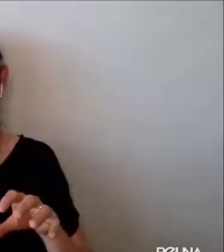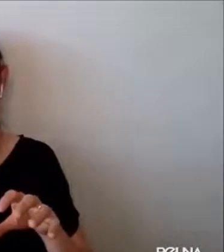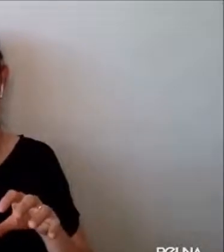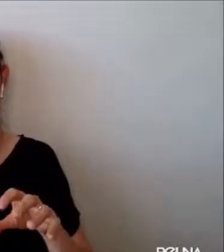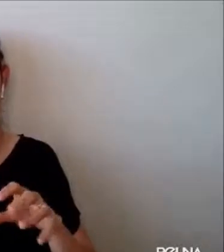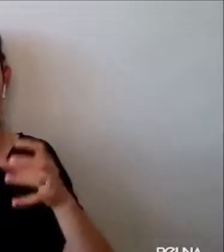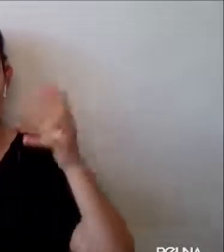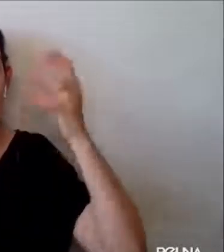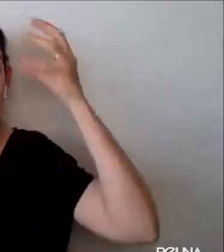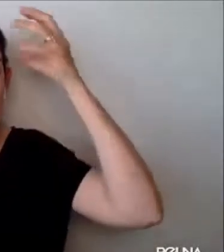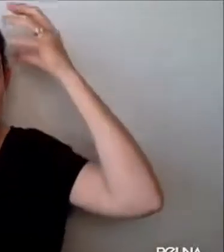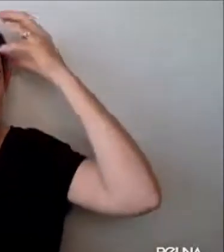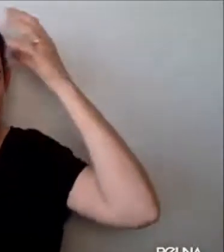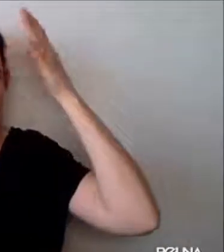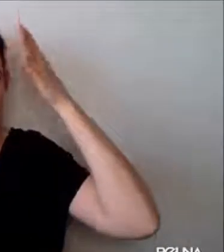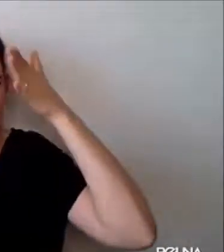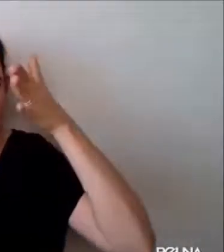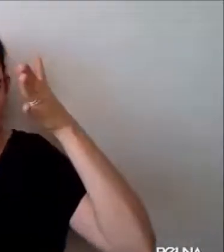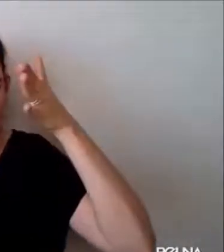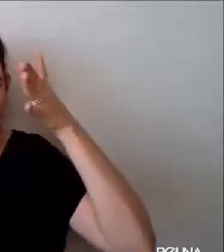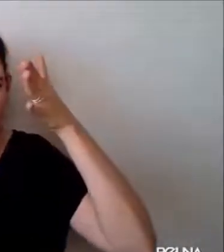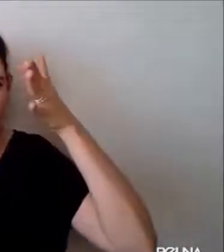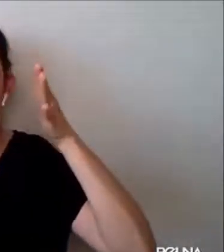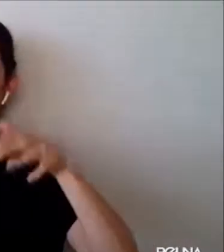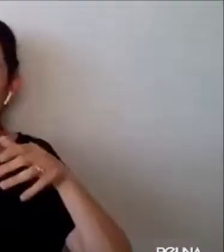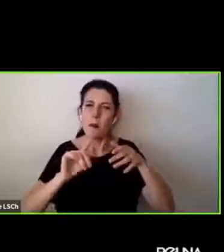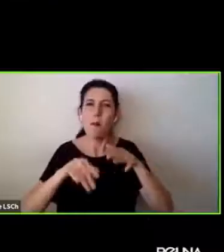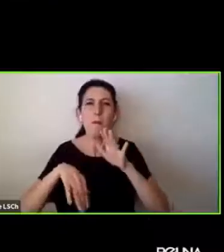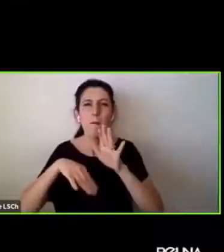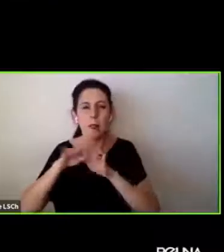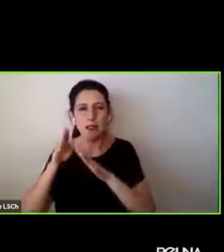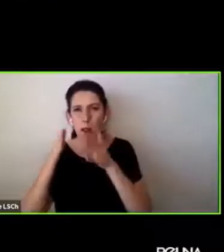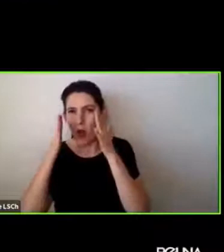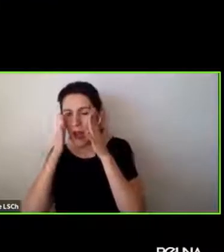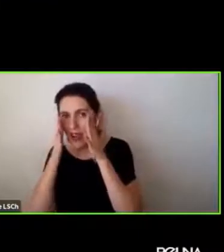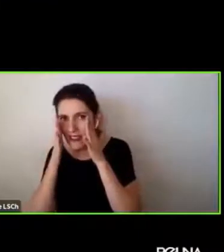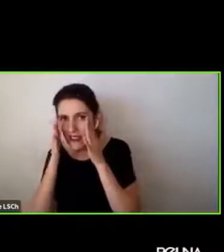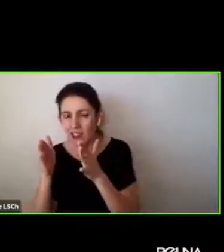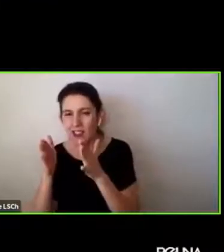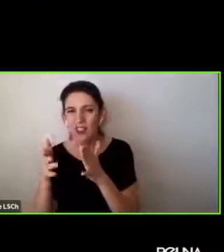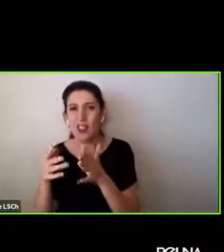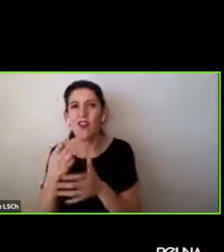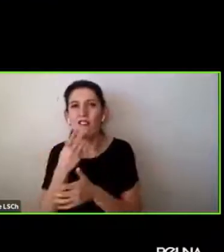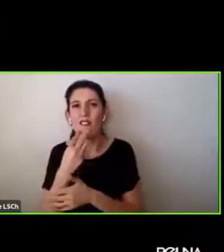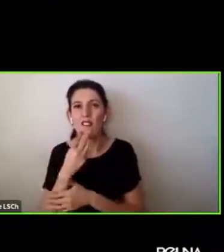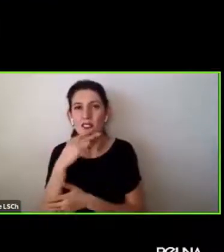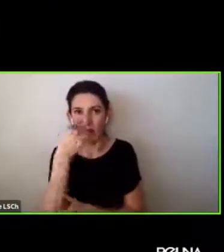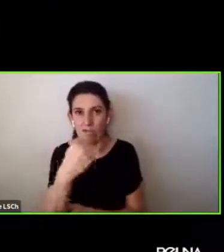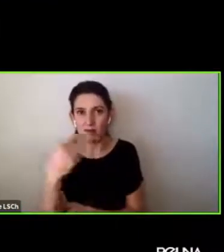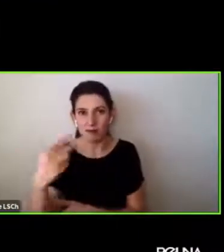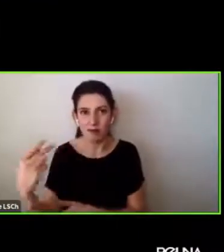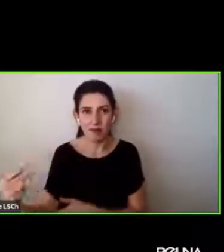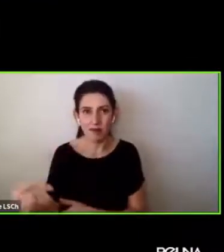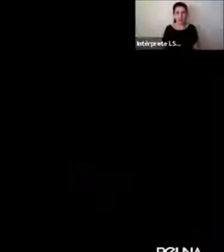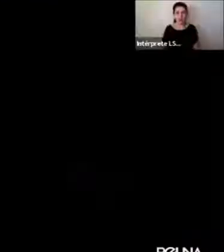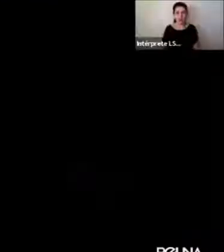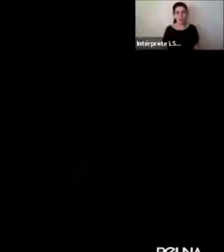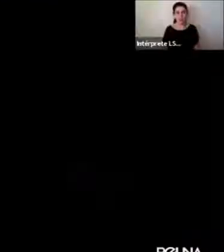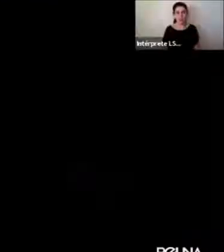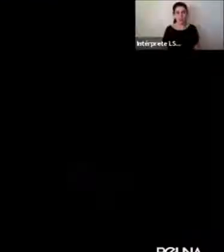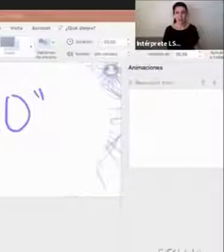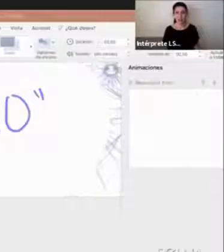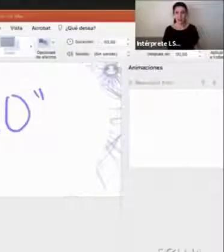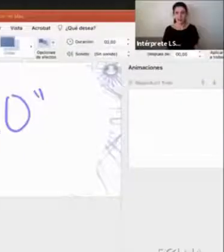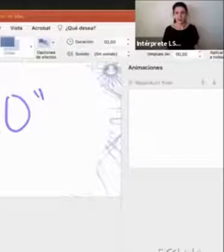escucharnos y poder transmitir estas vivencias ahora esto evidentemente no fue mi presentación tengo un powerpoint